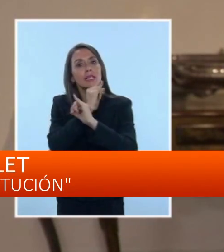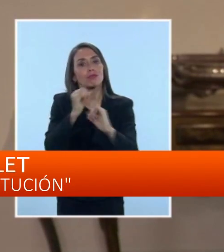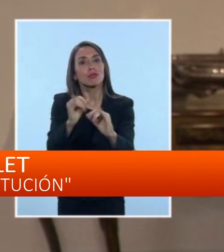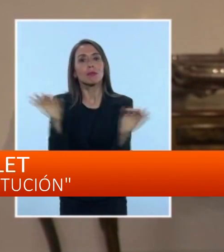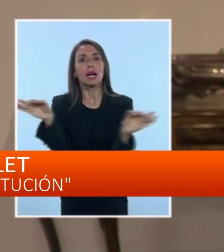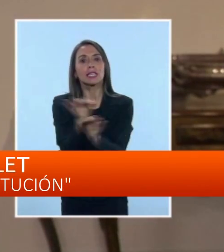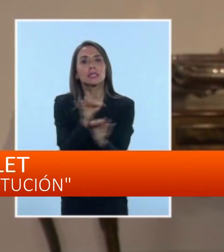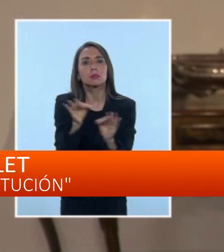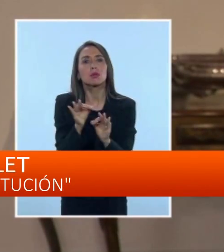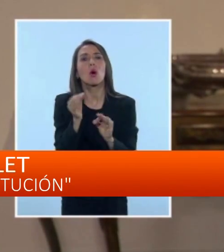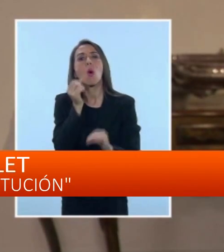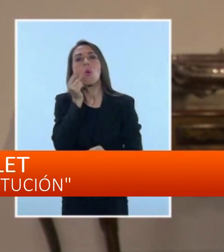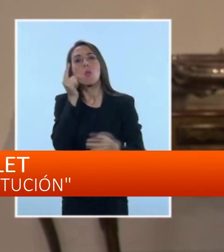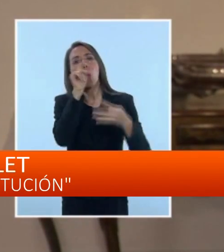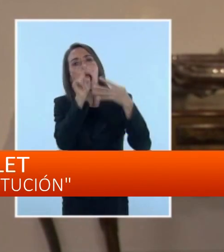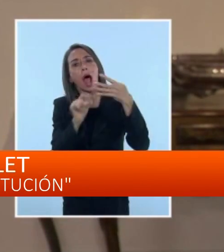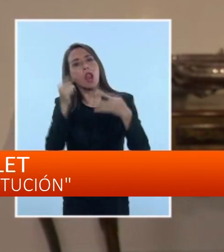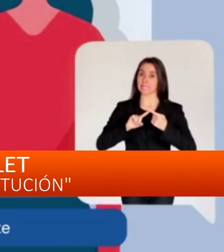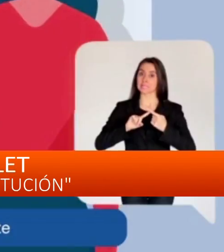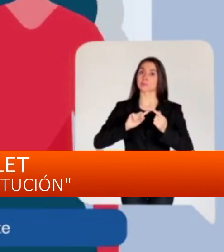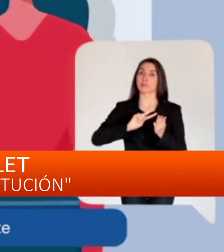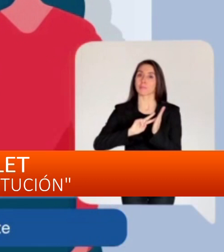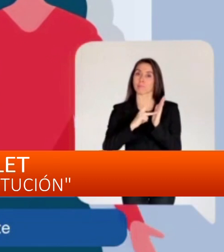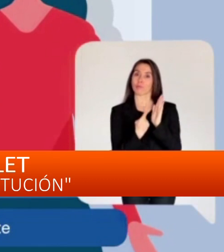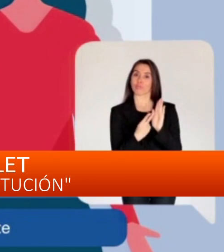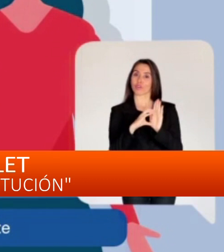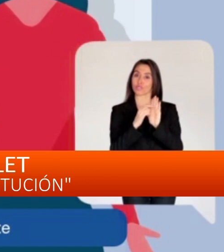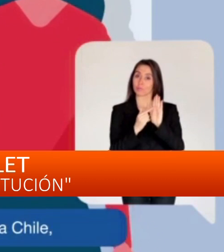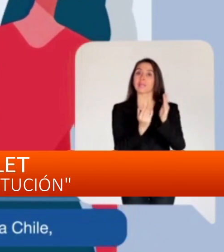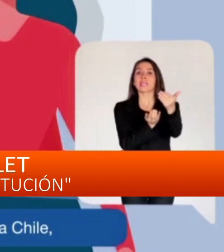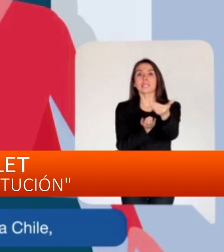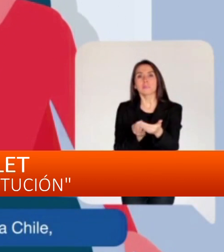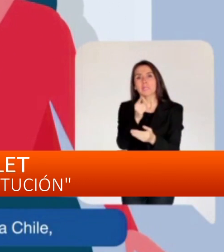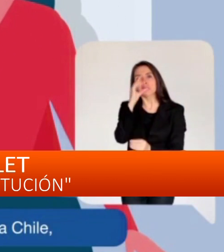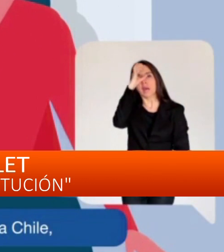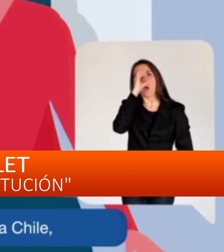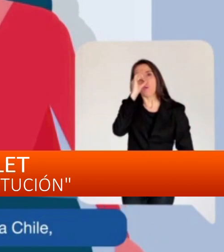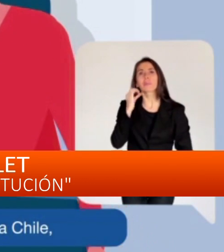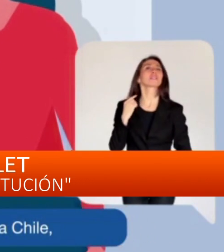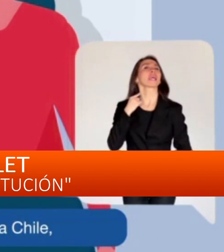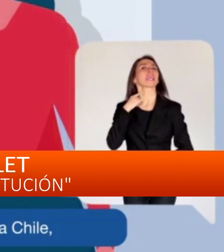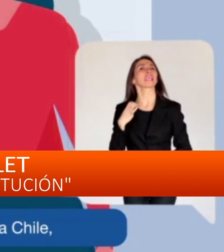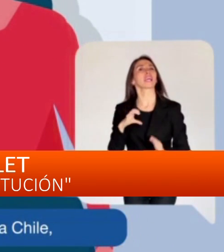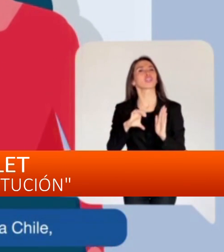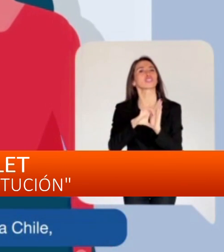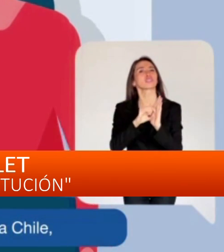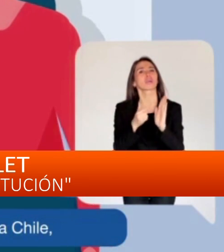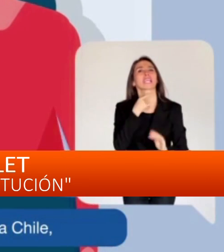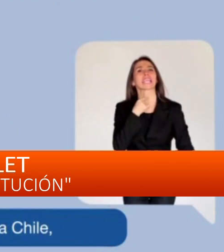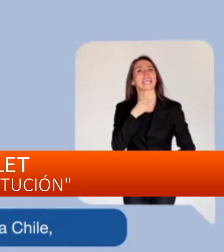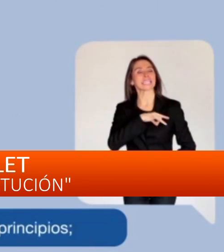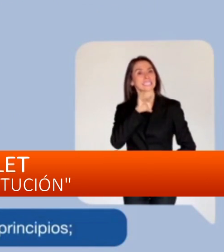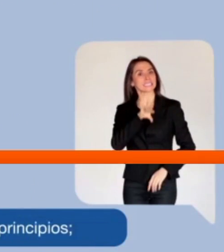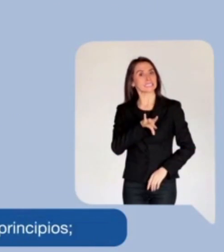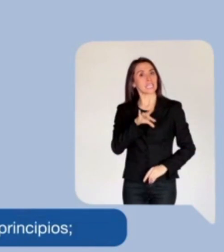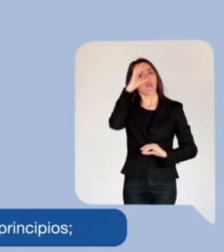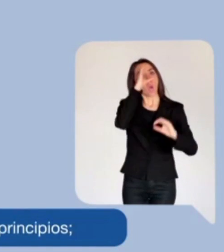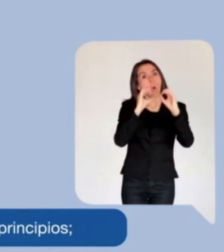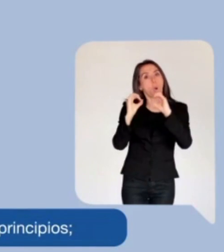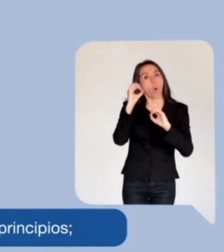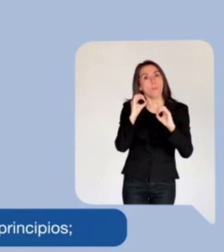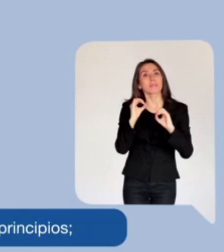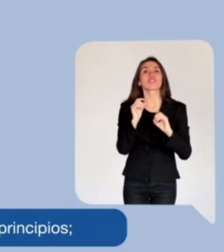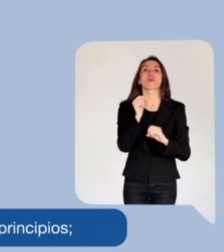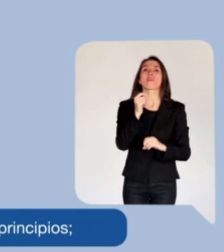del proceso constituyente a través de diversas vías todo para que nuestro país cuente con una nueva carta magna una